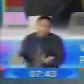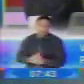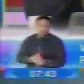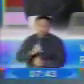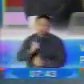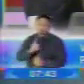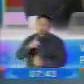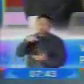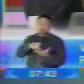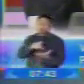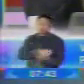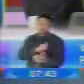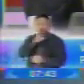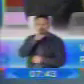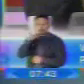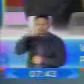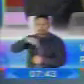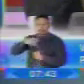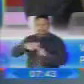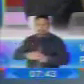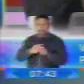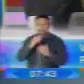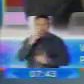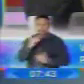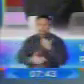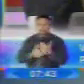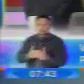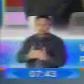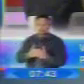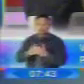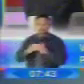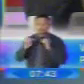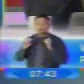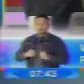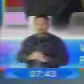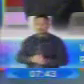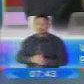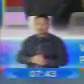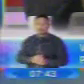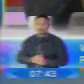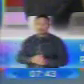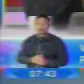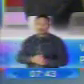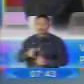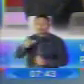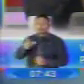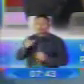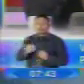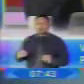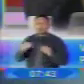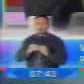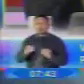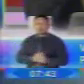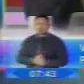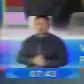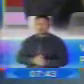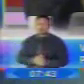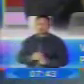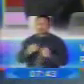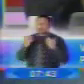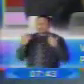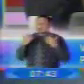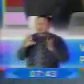proyecto siempre ha sido su construcción basado en la posibilidad de tener más gente, más trabajadores de la cultura. Cualquier tipo de